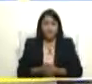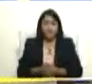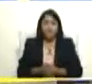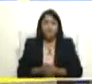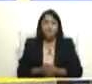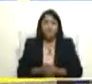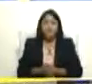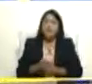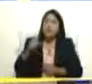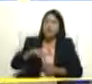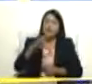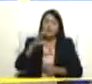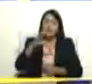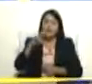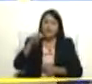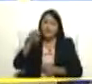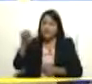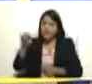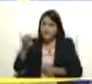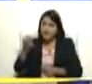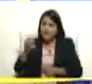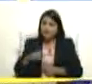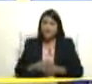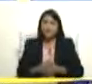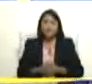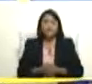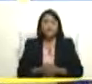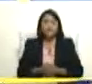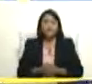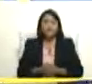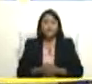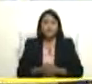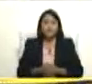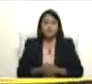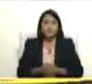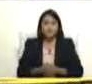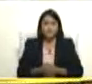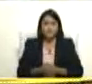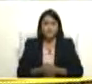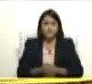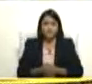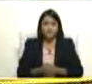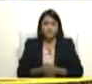Hoy el Consejo Nacional Electoral ha completado